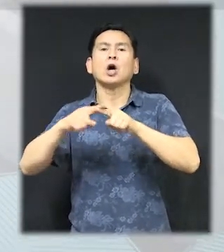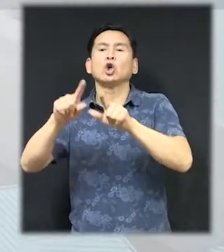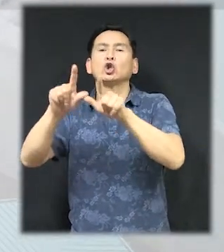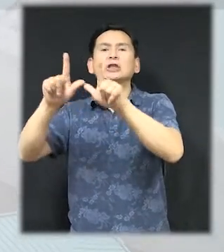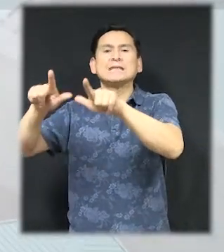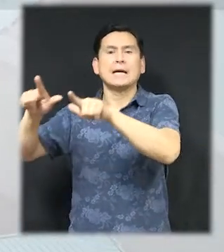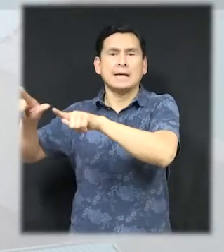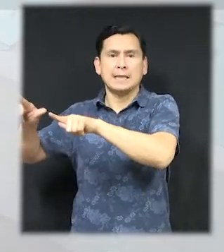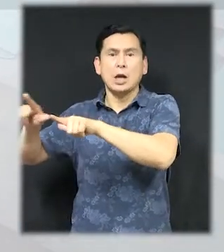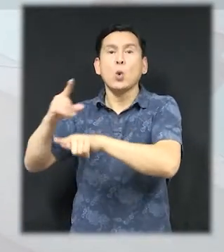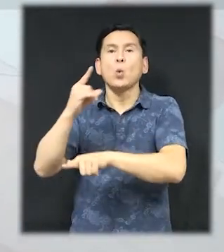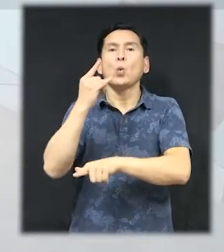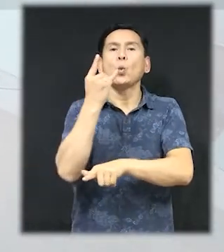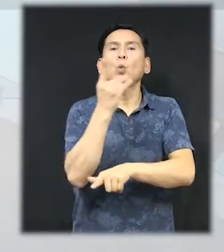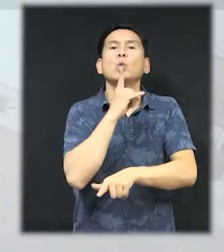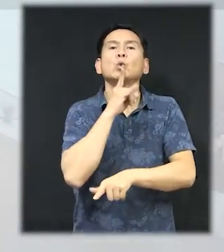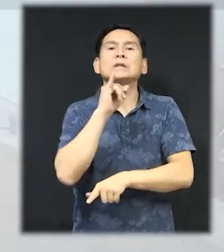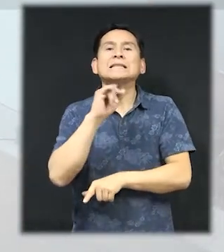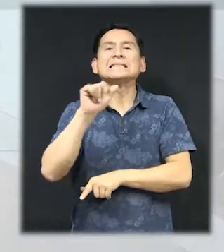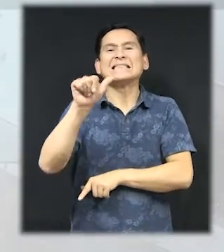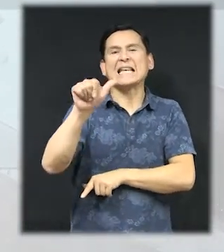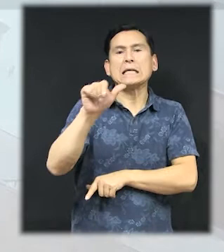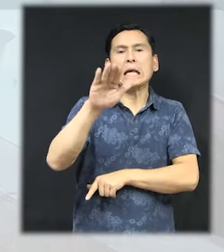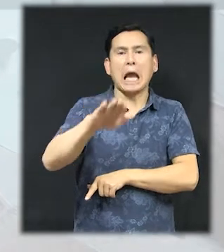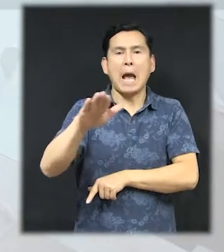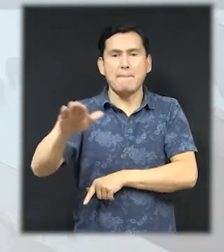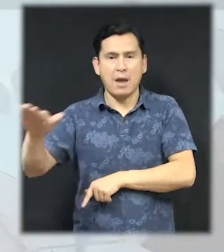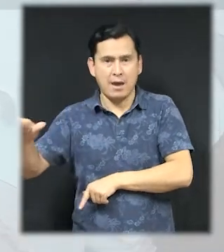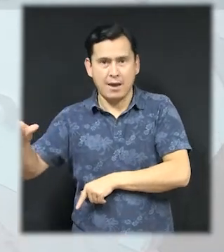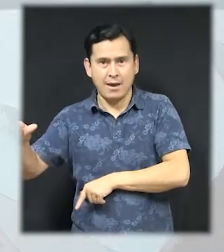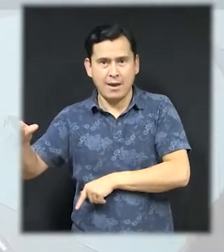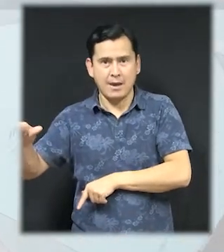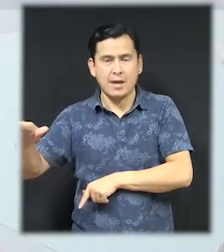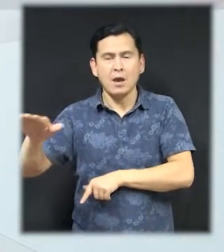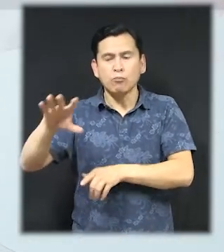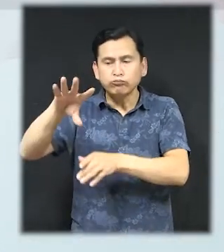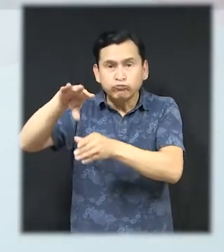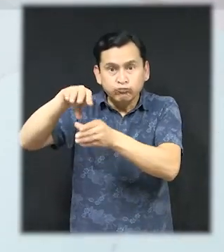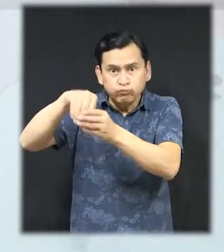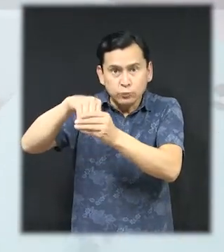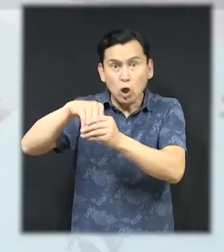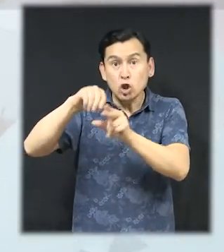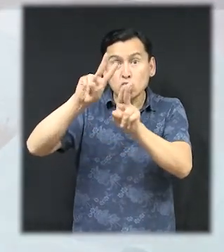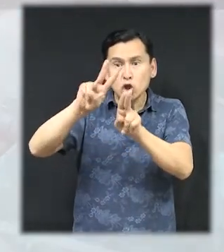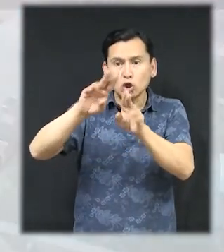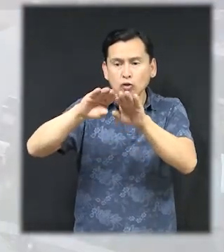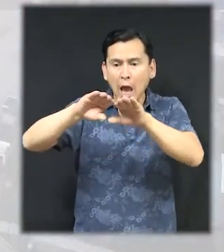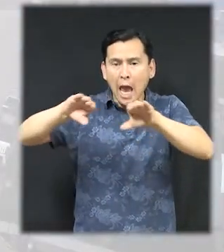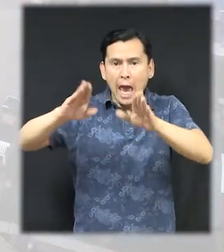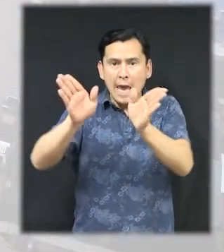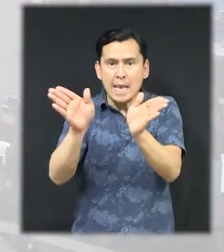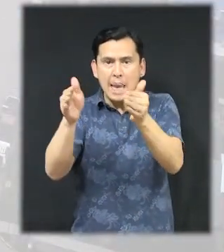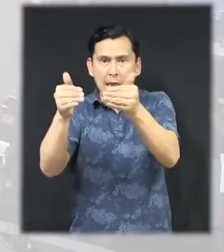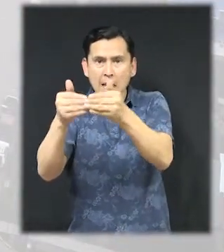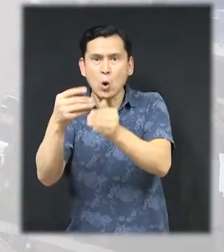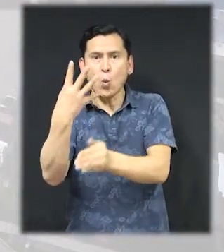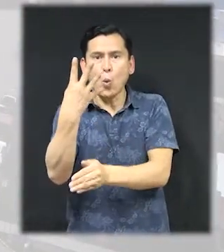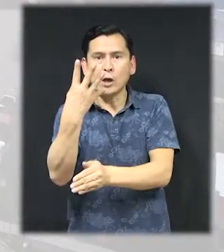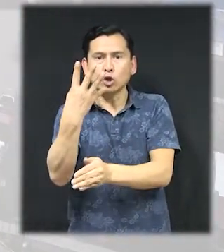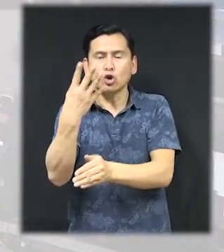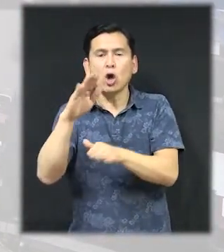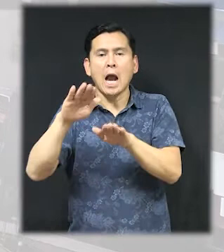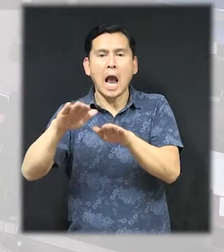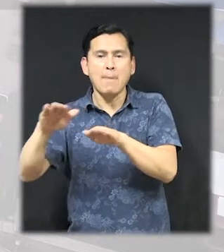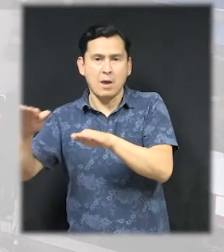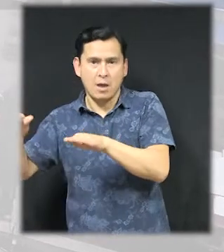aislamientos que dispone nuestra UTI de 6 camas que se componen de 2 aislamientos más 4 camas